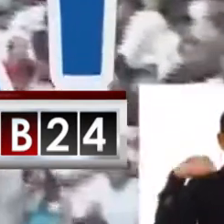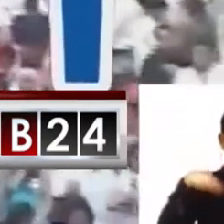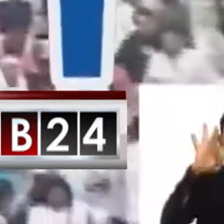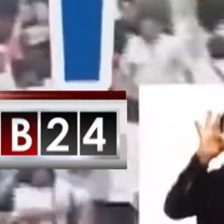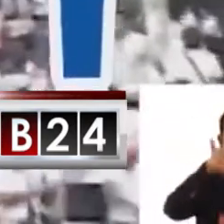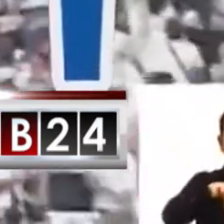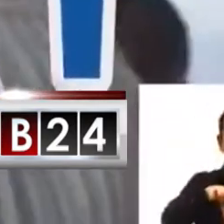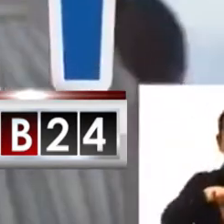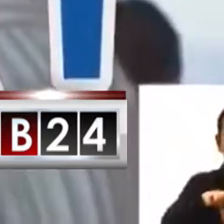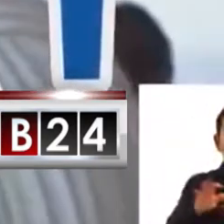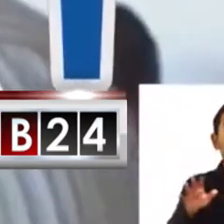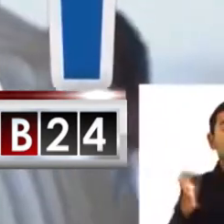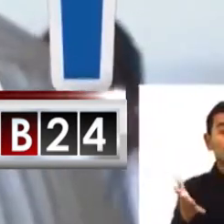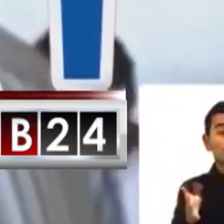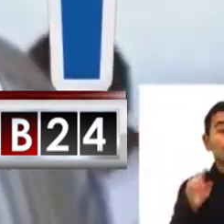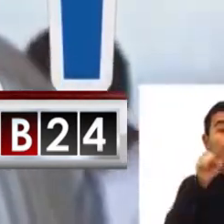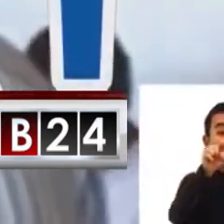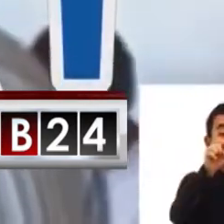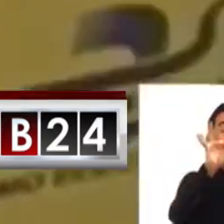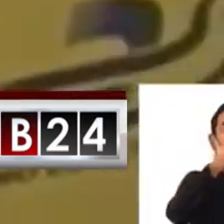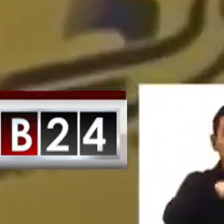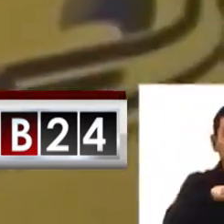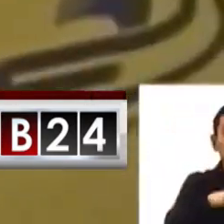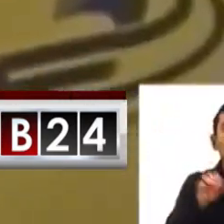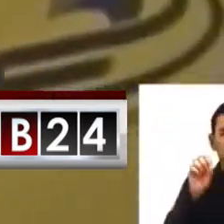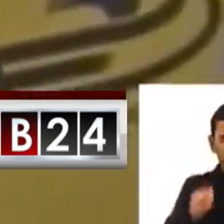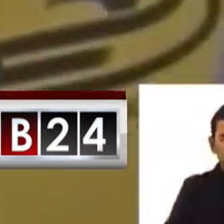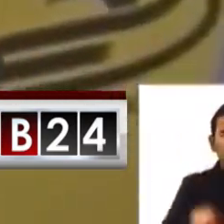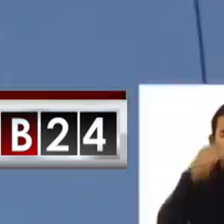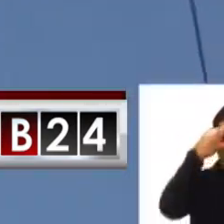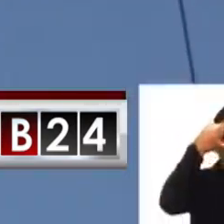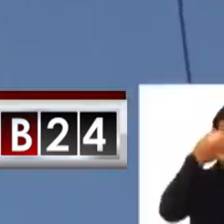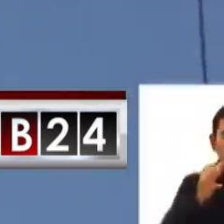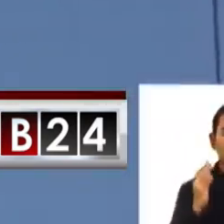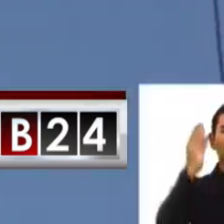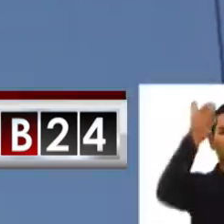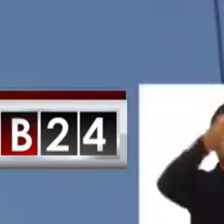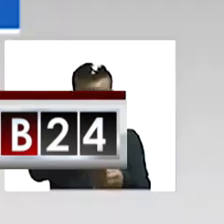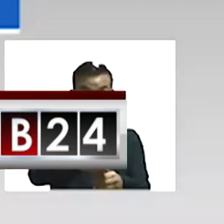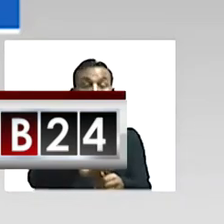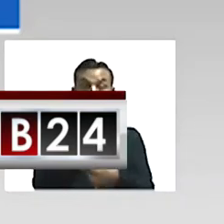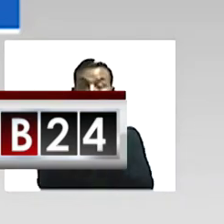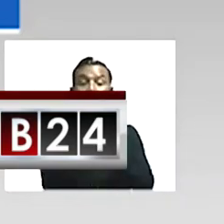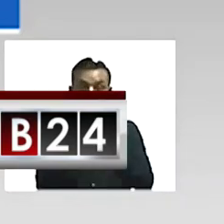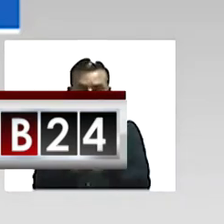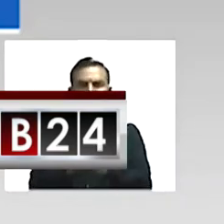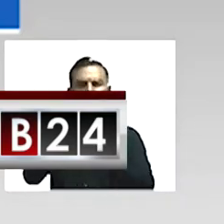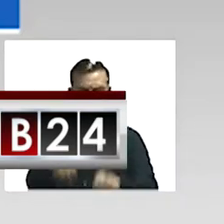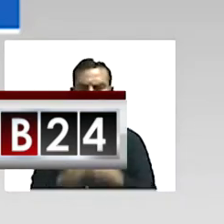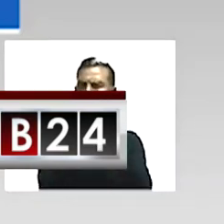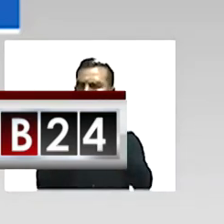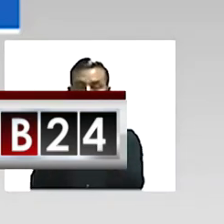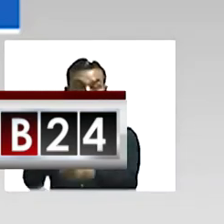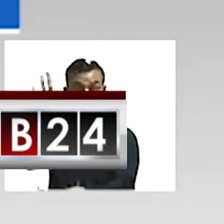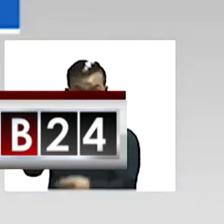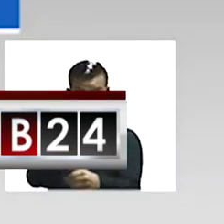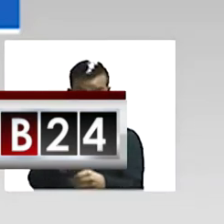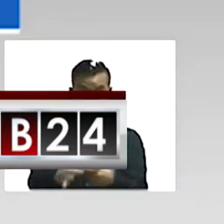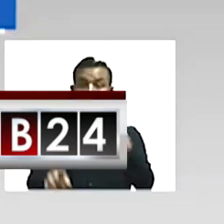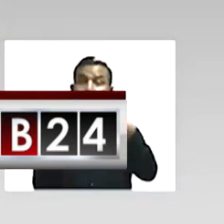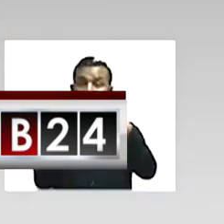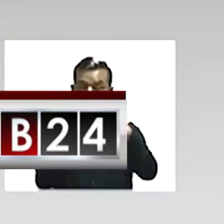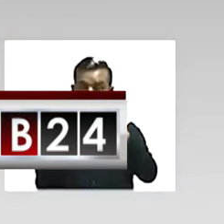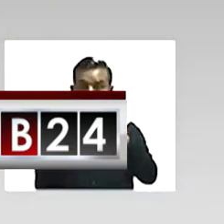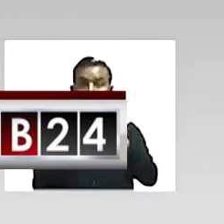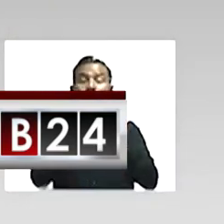y participación política de las mujeres. Las autoridades electorales en El Salvador también iniciaron esta semana una jornada de